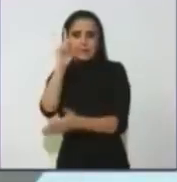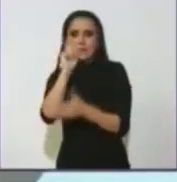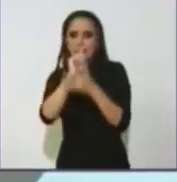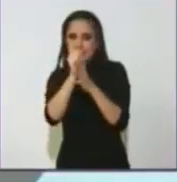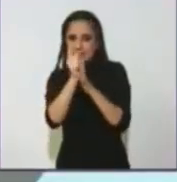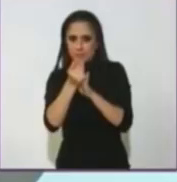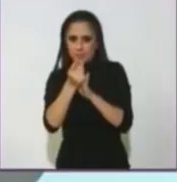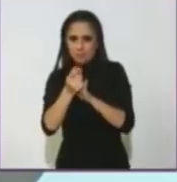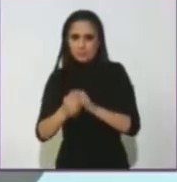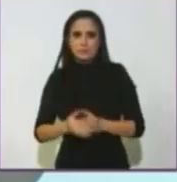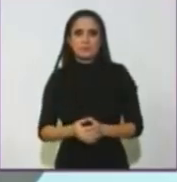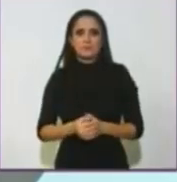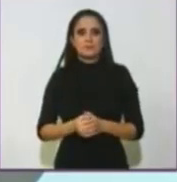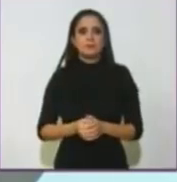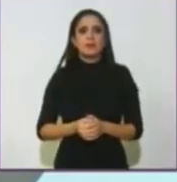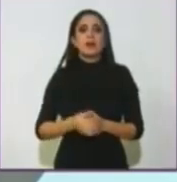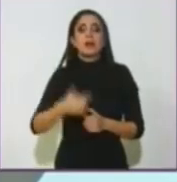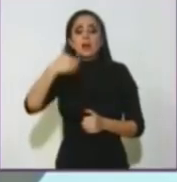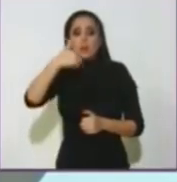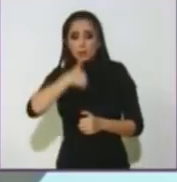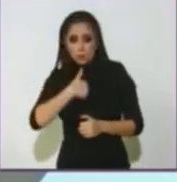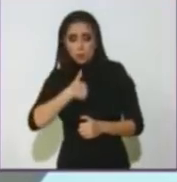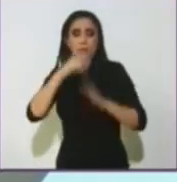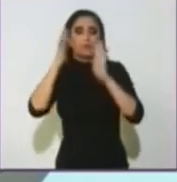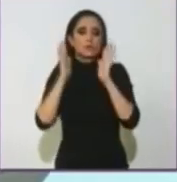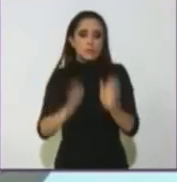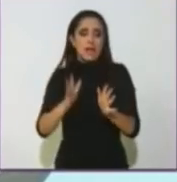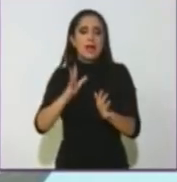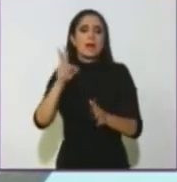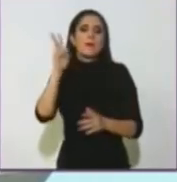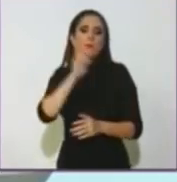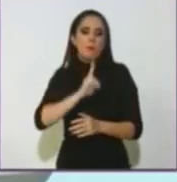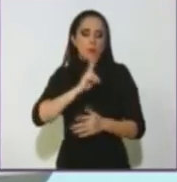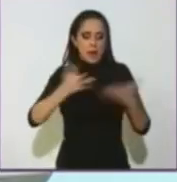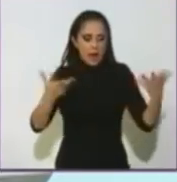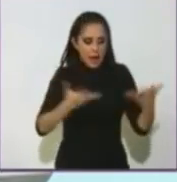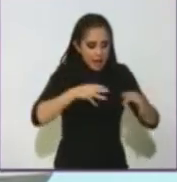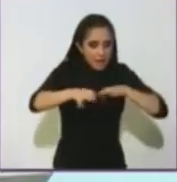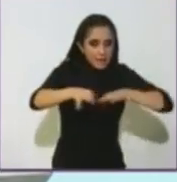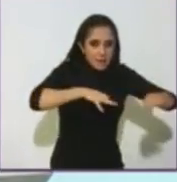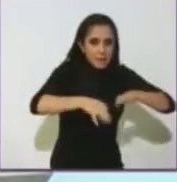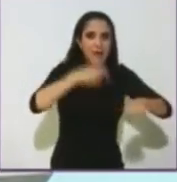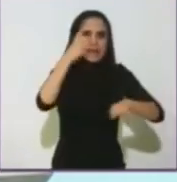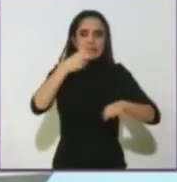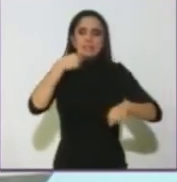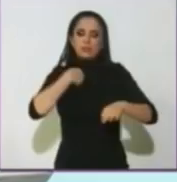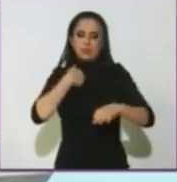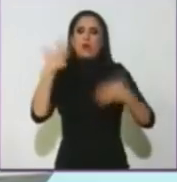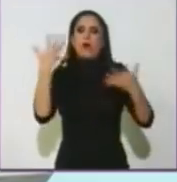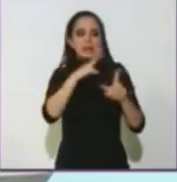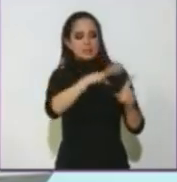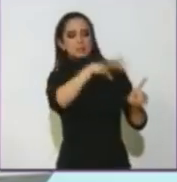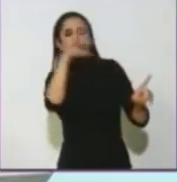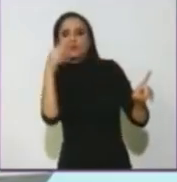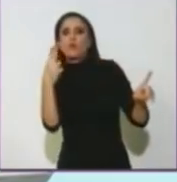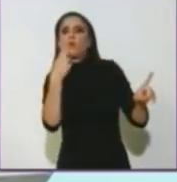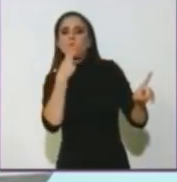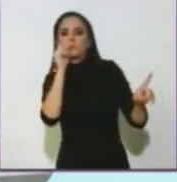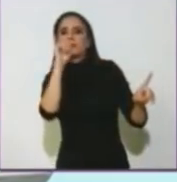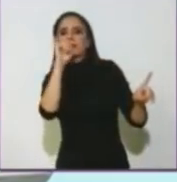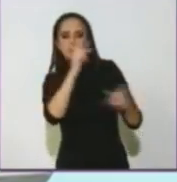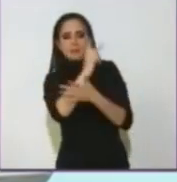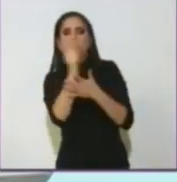la ciudad ya aprobó un modelo que funcionó y vamos a retomar ese modelo que funcionó innovando